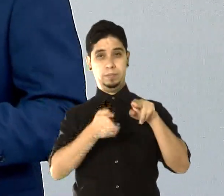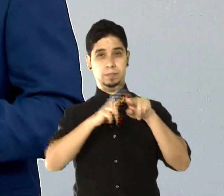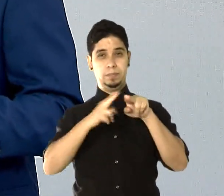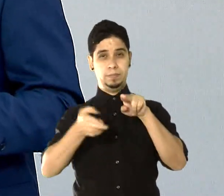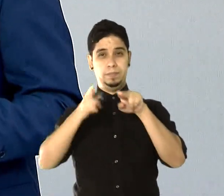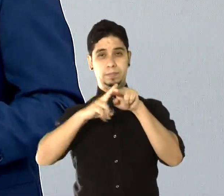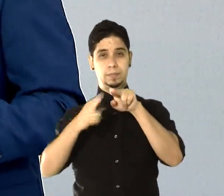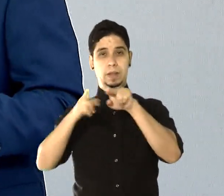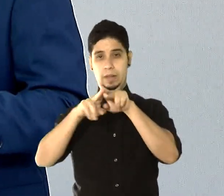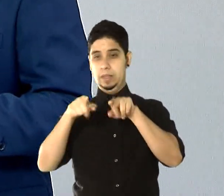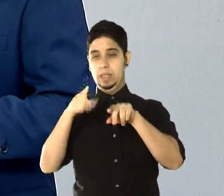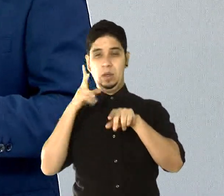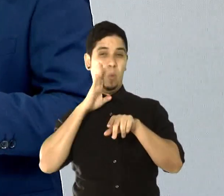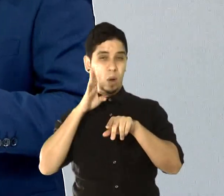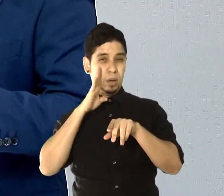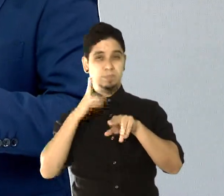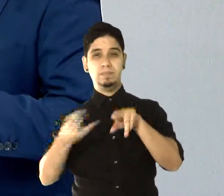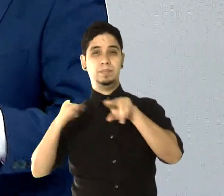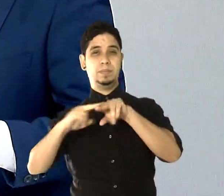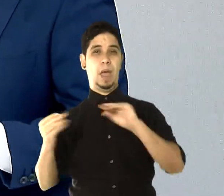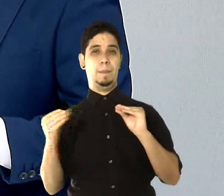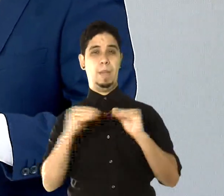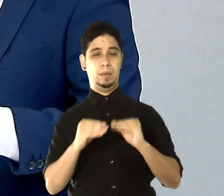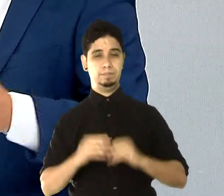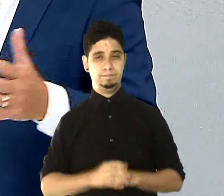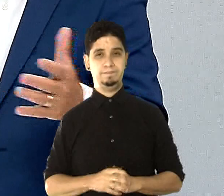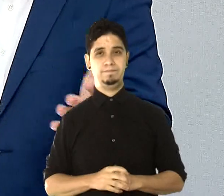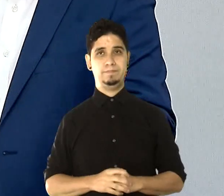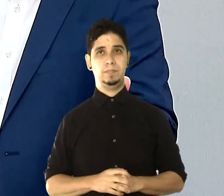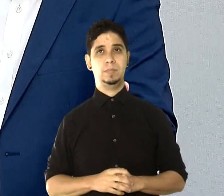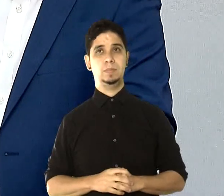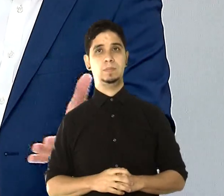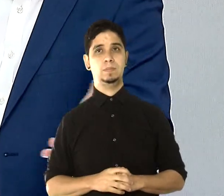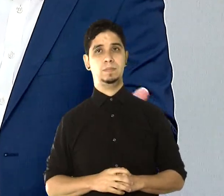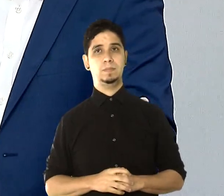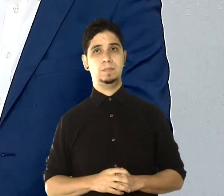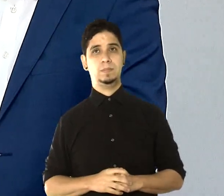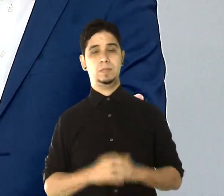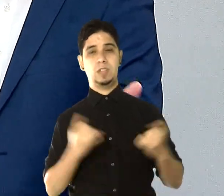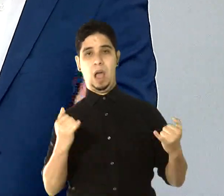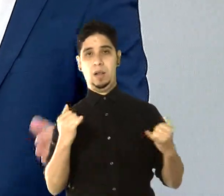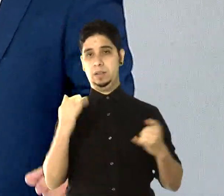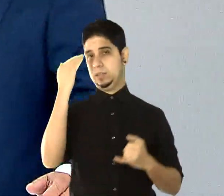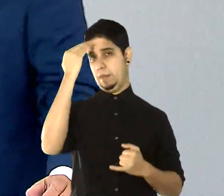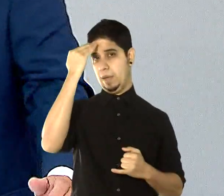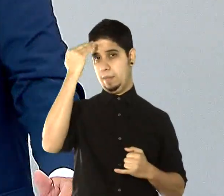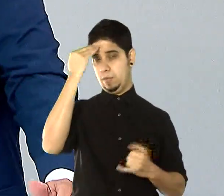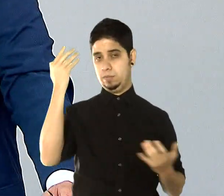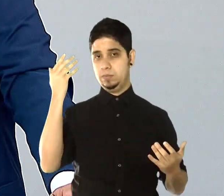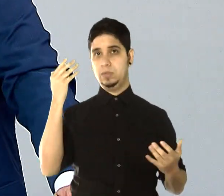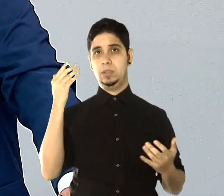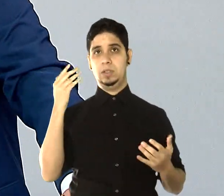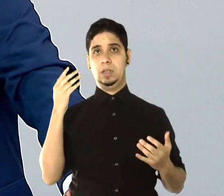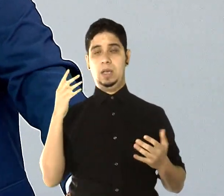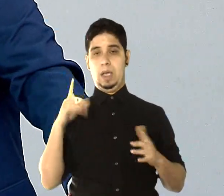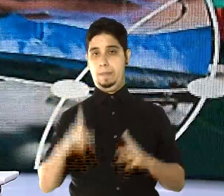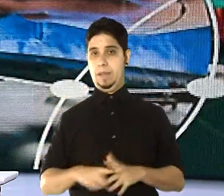seguir aumentando. Y como si fuera poco, nos encontramos casi en medio de una